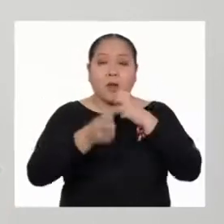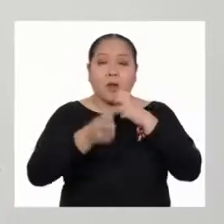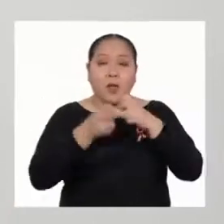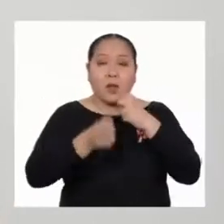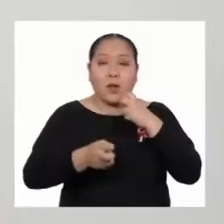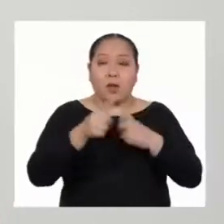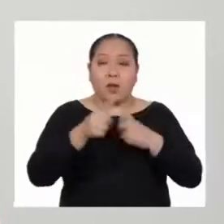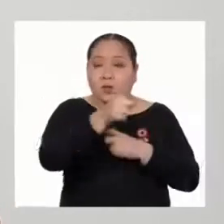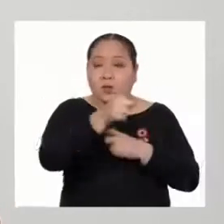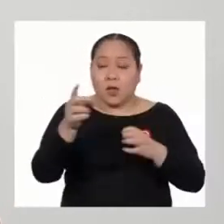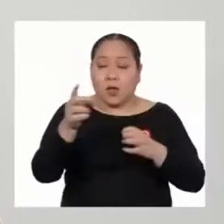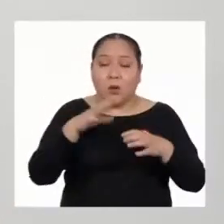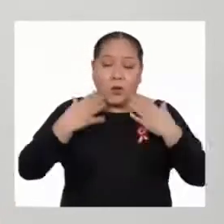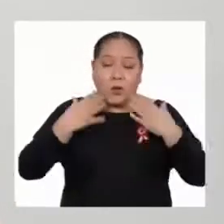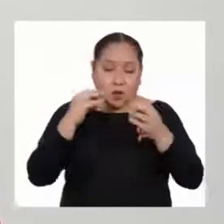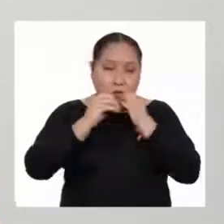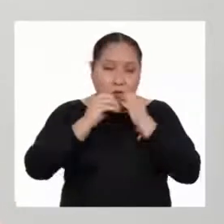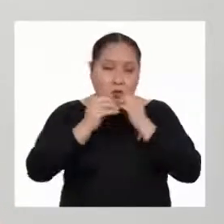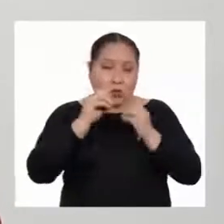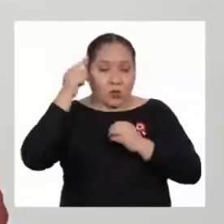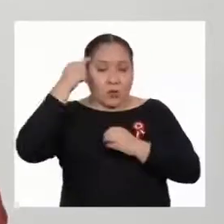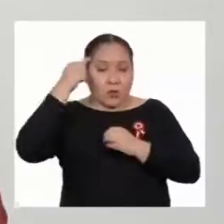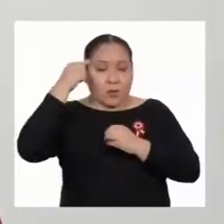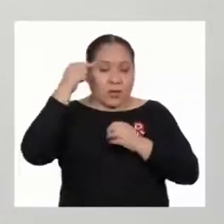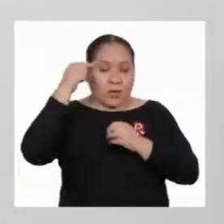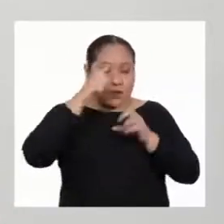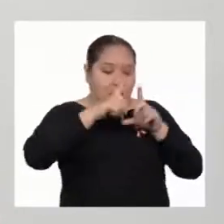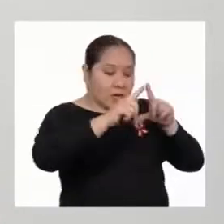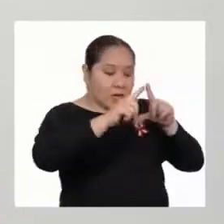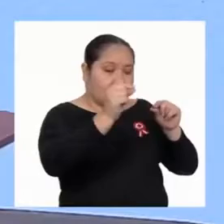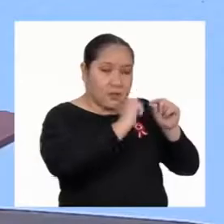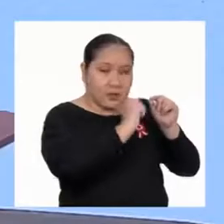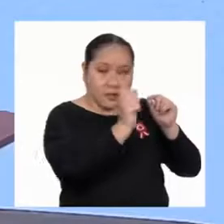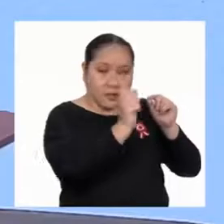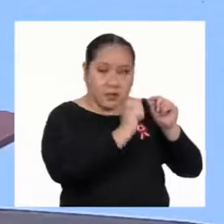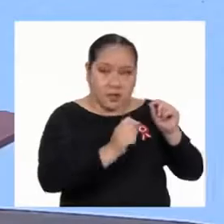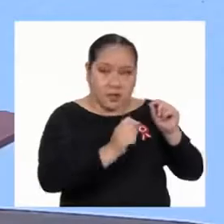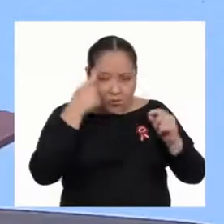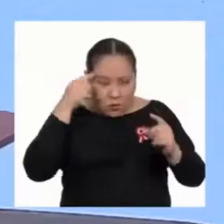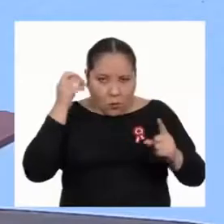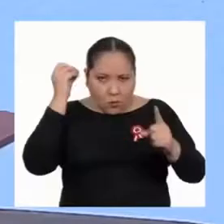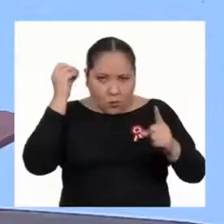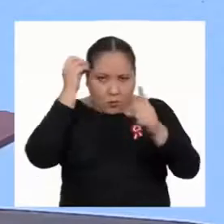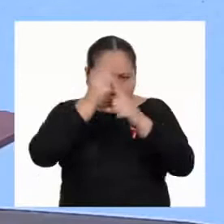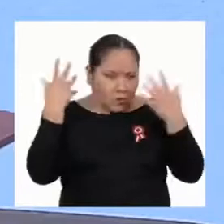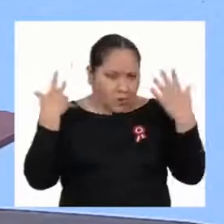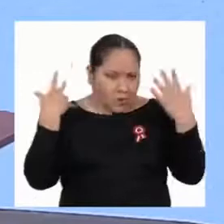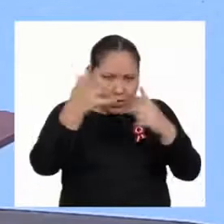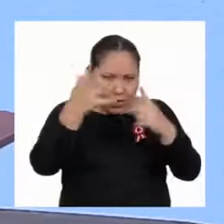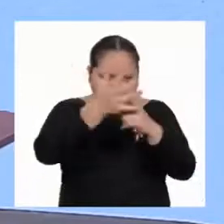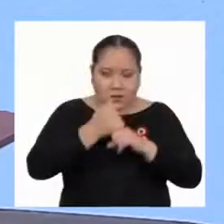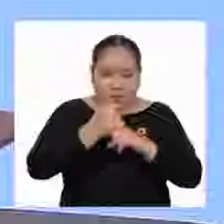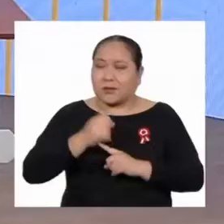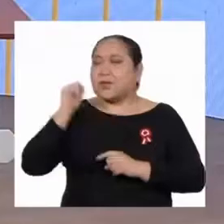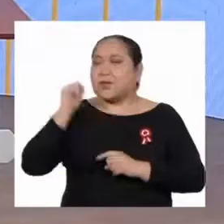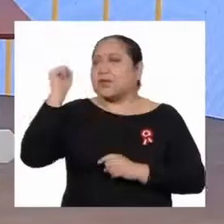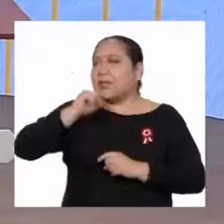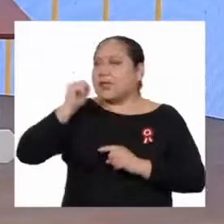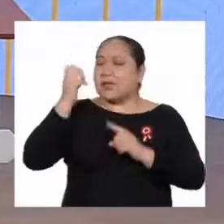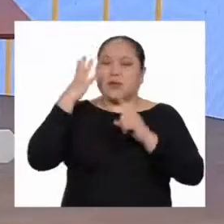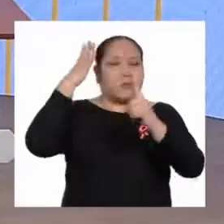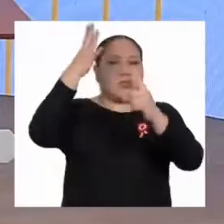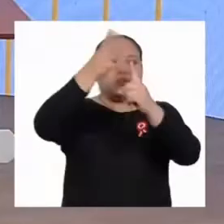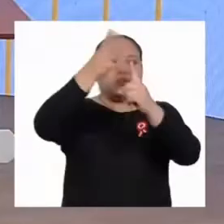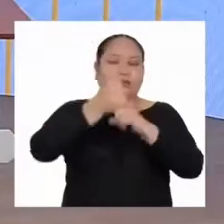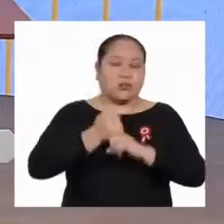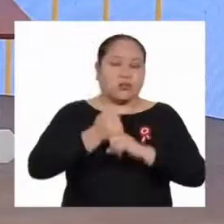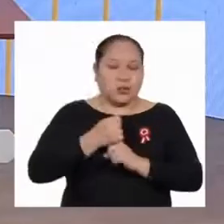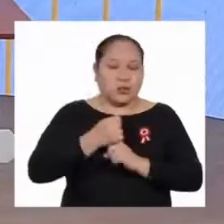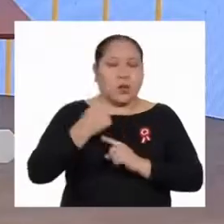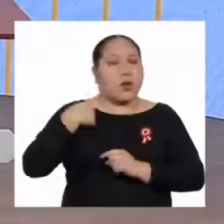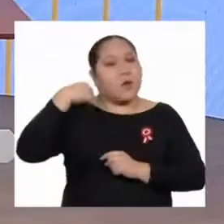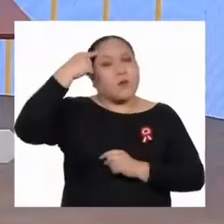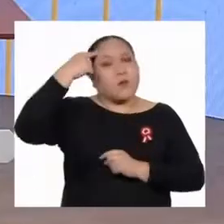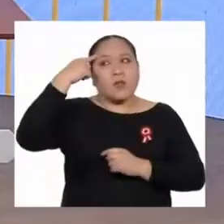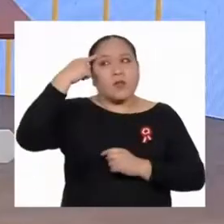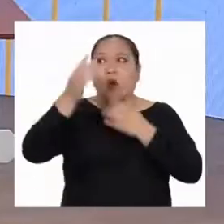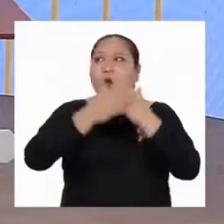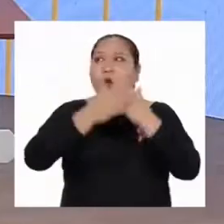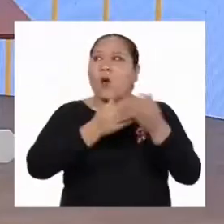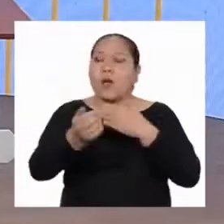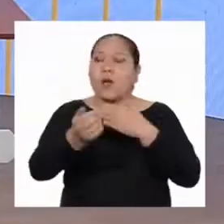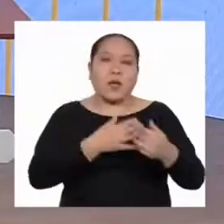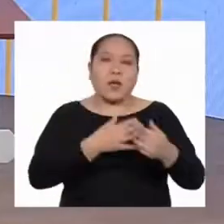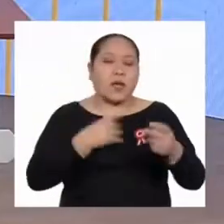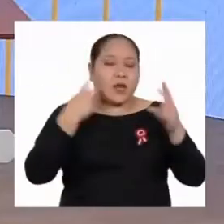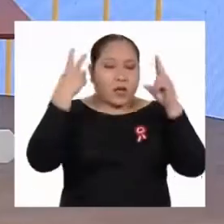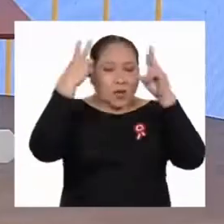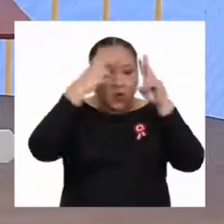acción. ¿Y creen que el texto ha cumplido su propósito? De todas maneras, creo que cualquiera que